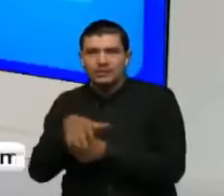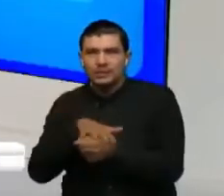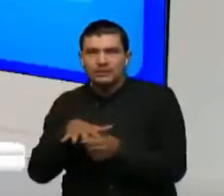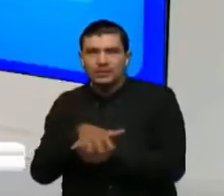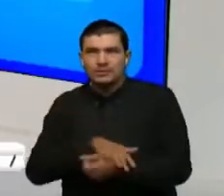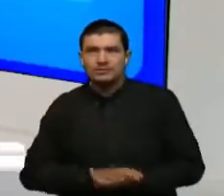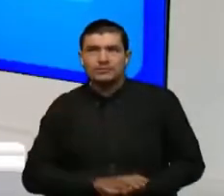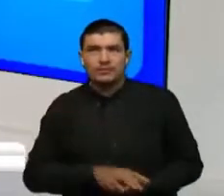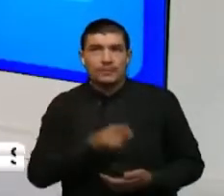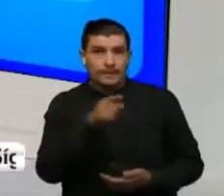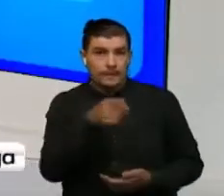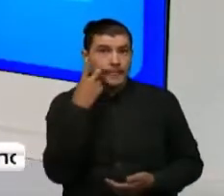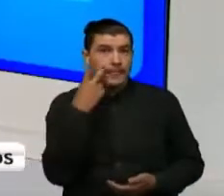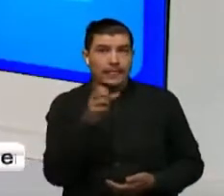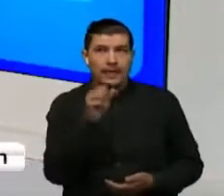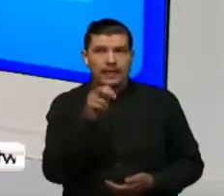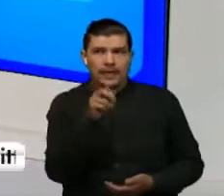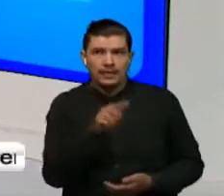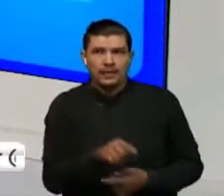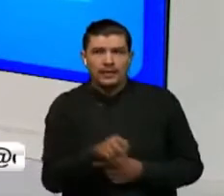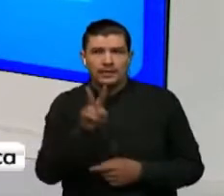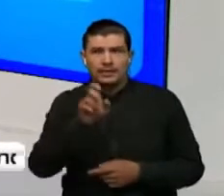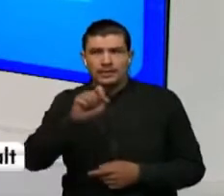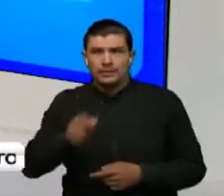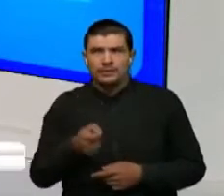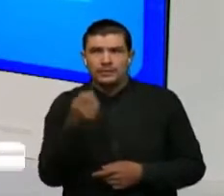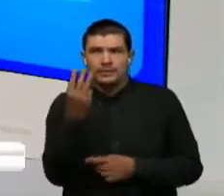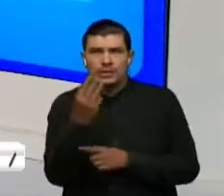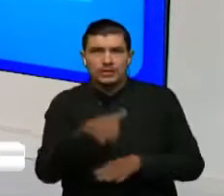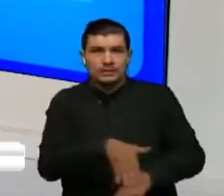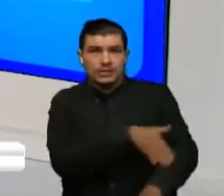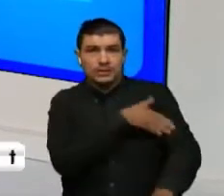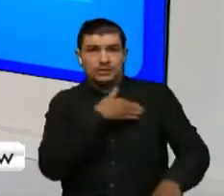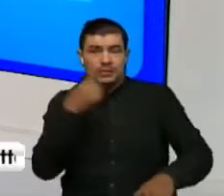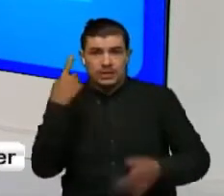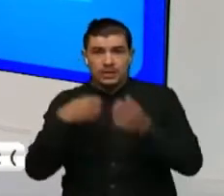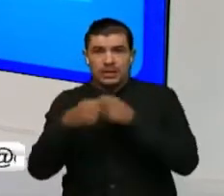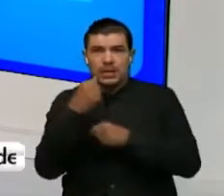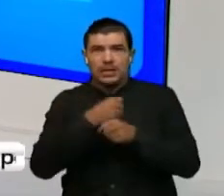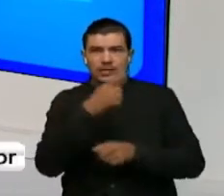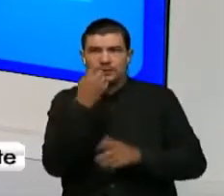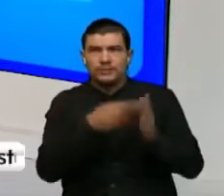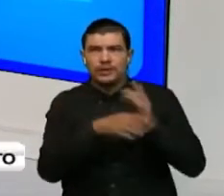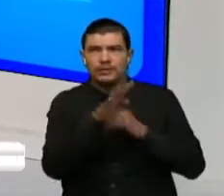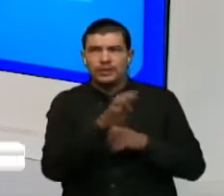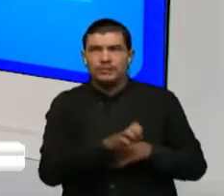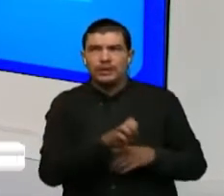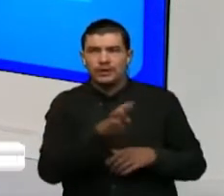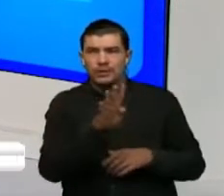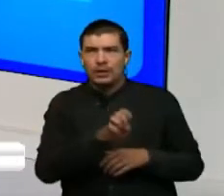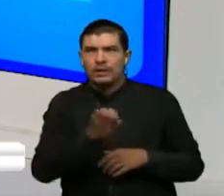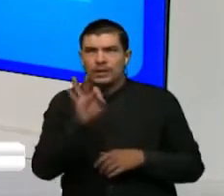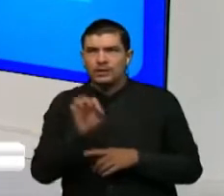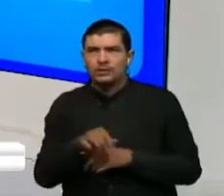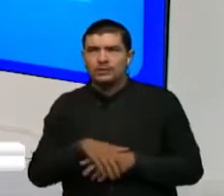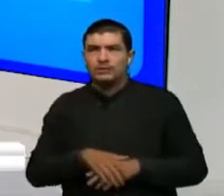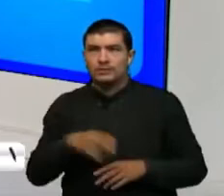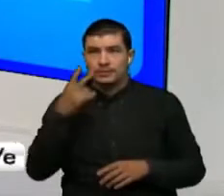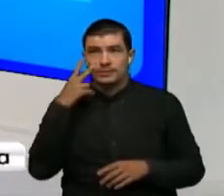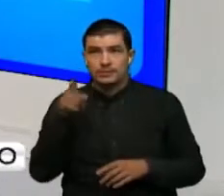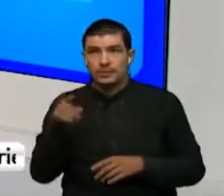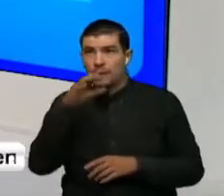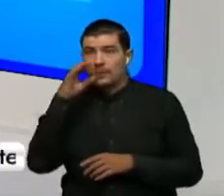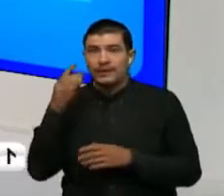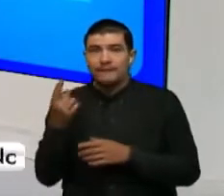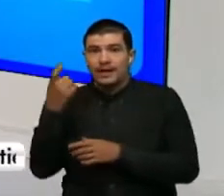situación. Andrés Pastrana dejó un hueco de 7.3 billones desde 1998 hasta 2002. Ese es el